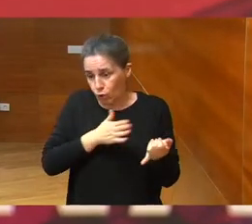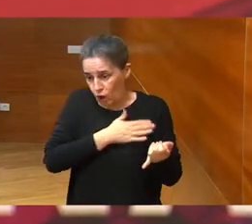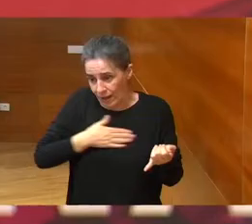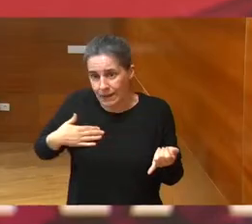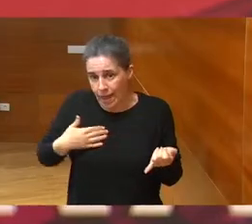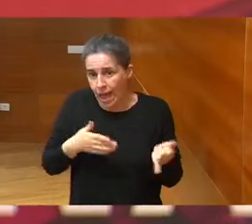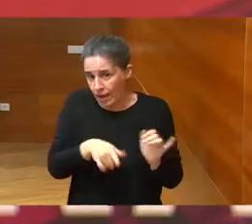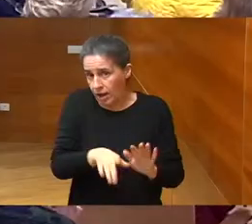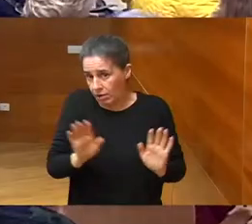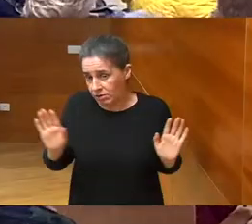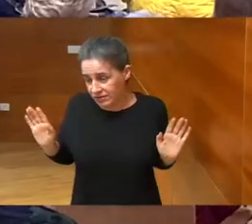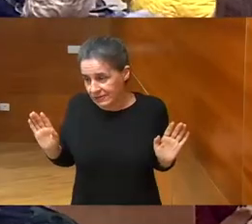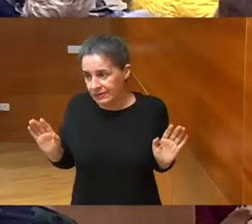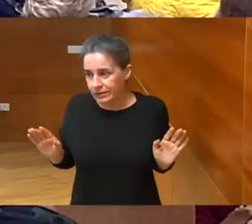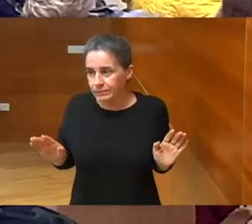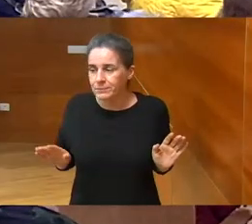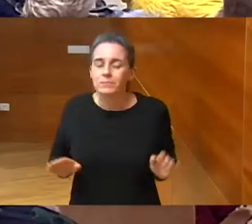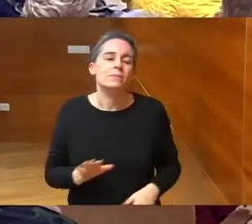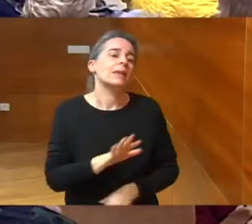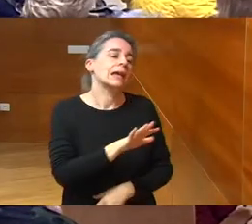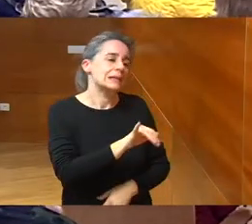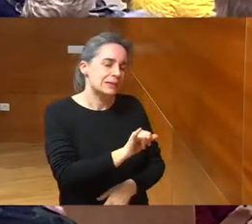sí pero